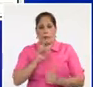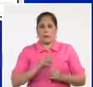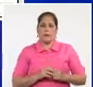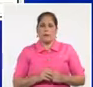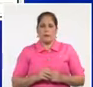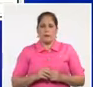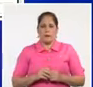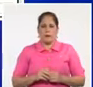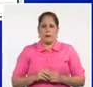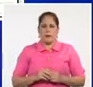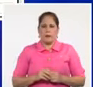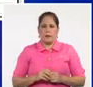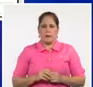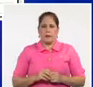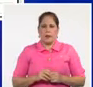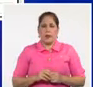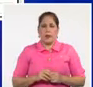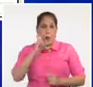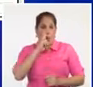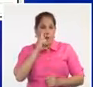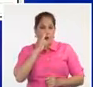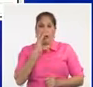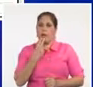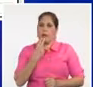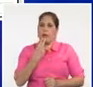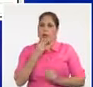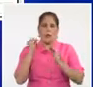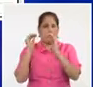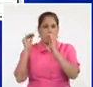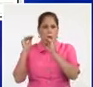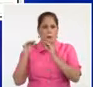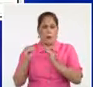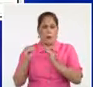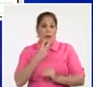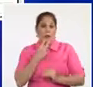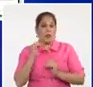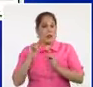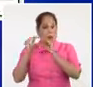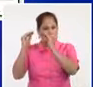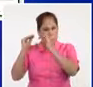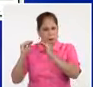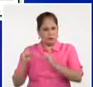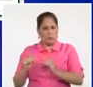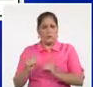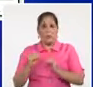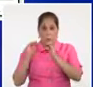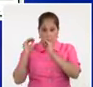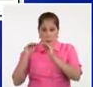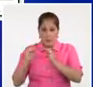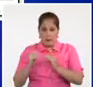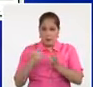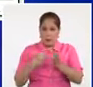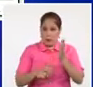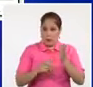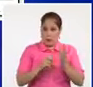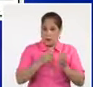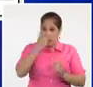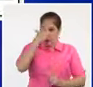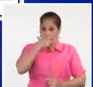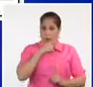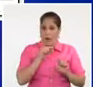Nuevitas y Vertientes, entre los de mayores tasas de incidencia. Le sigue en ese orden Ciego de Ávila, la provincia